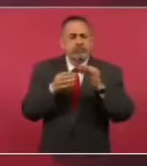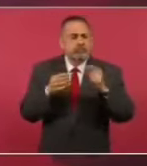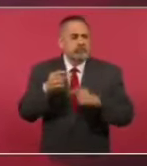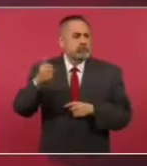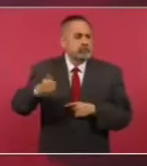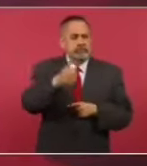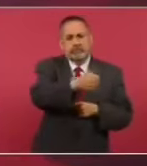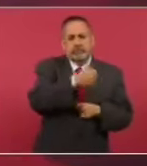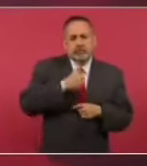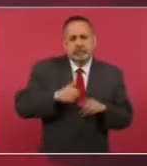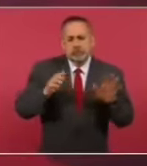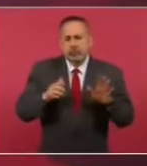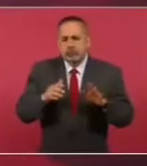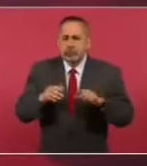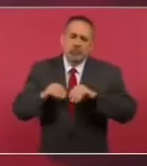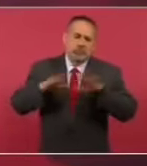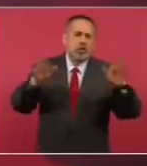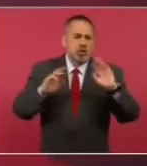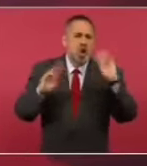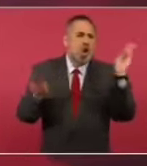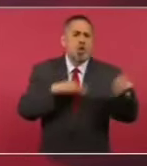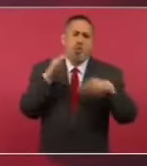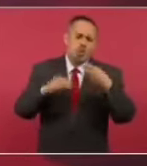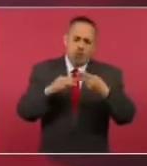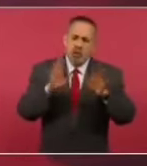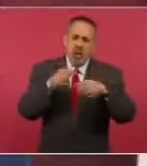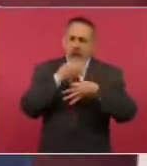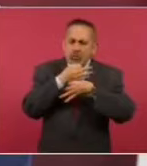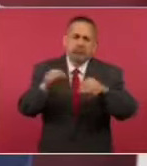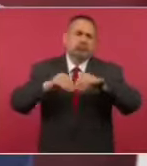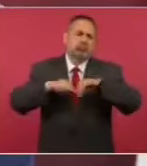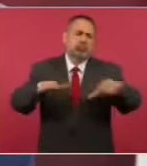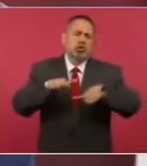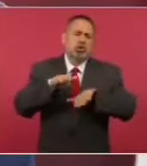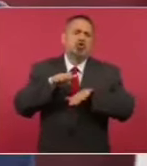hicieron prácticamente todos los gobiernos del mundo